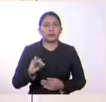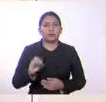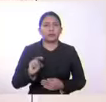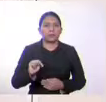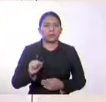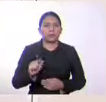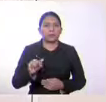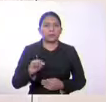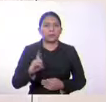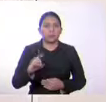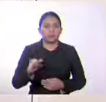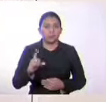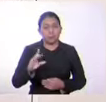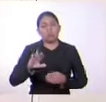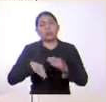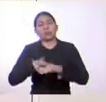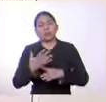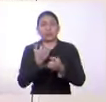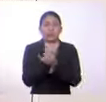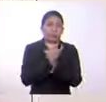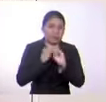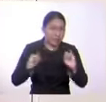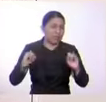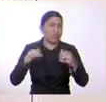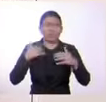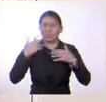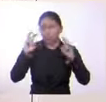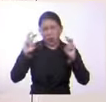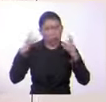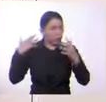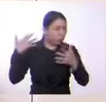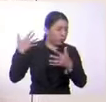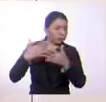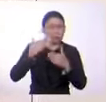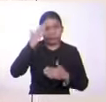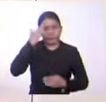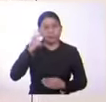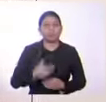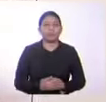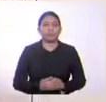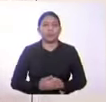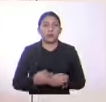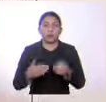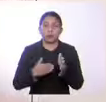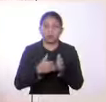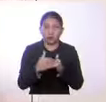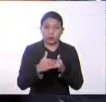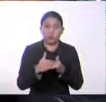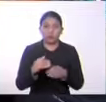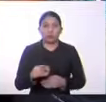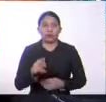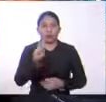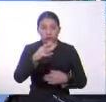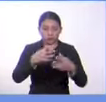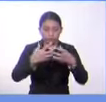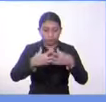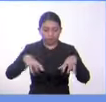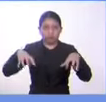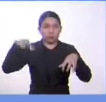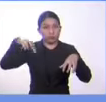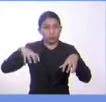y con ella vienen el momento donde se crean dos sectores,